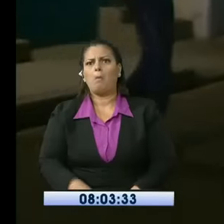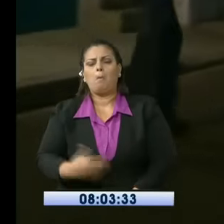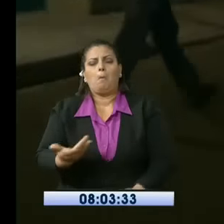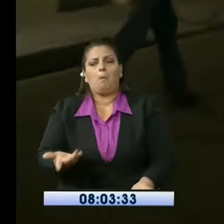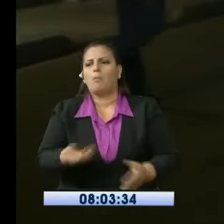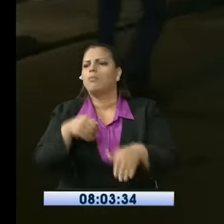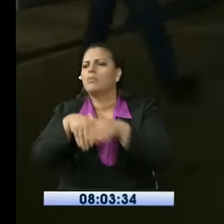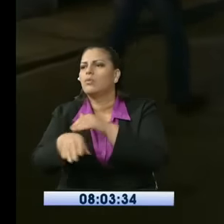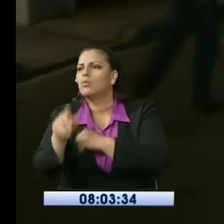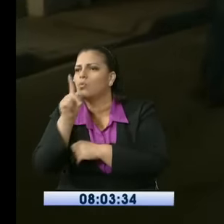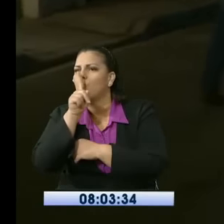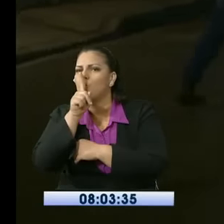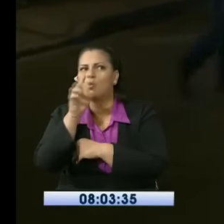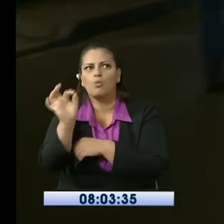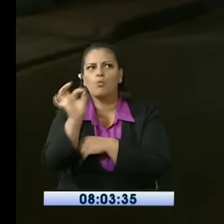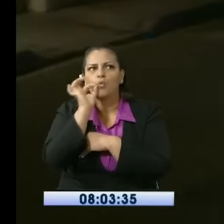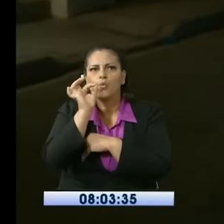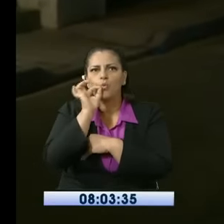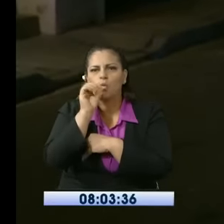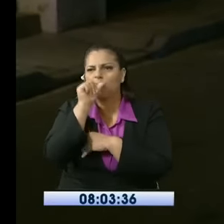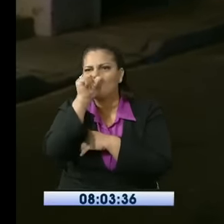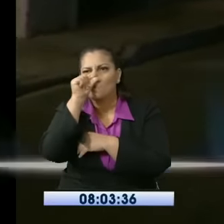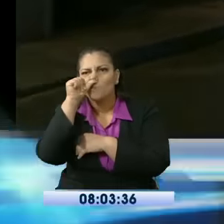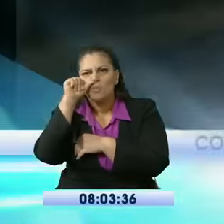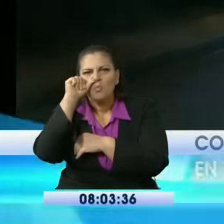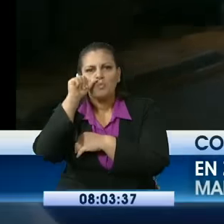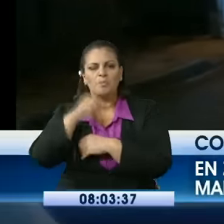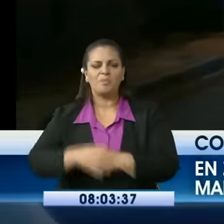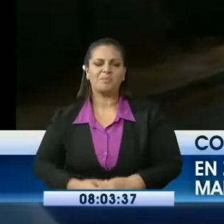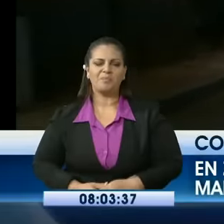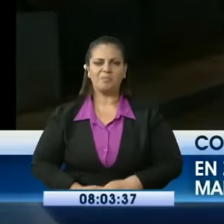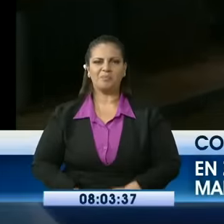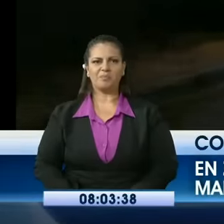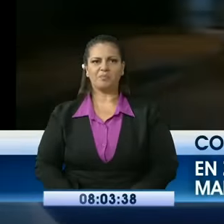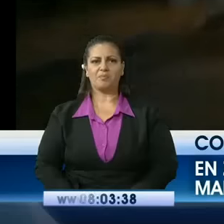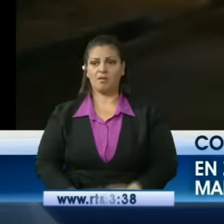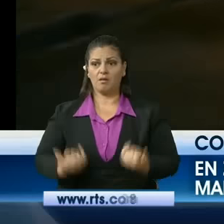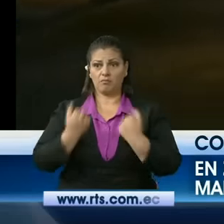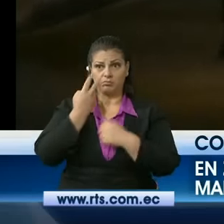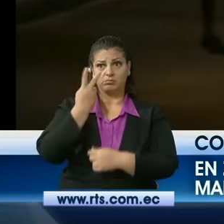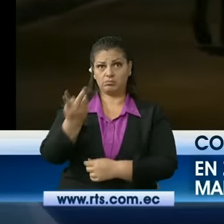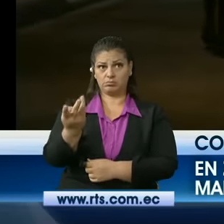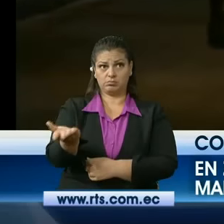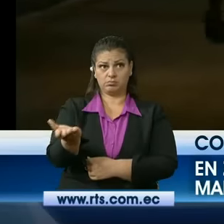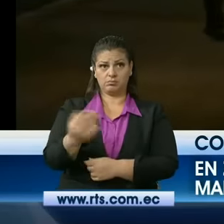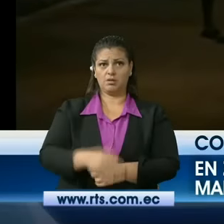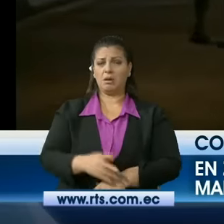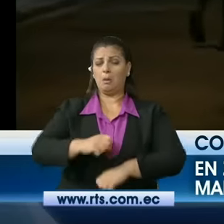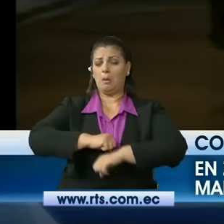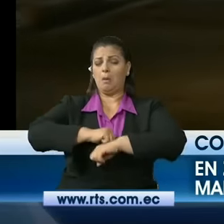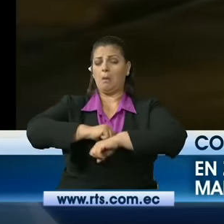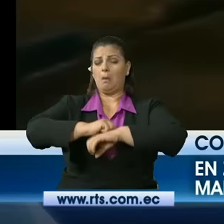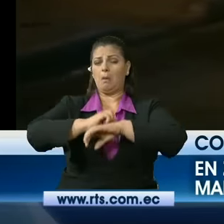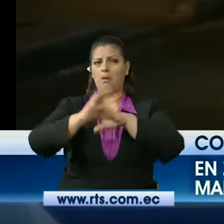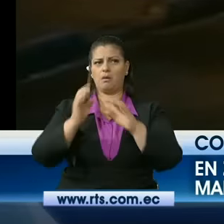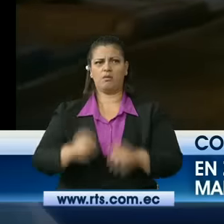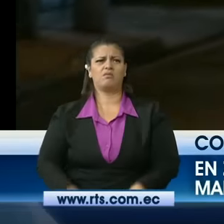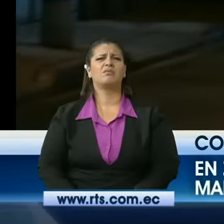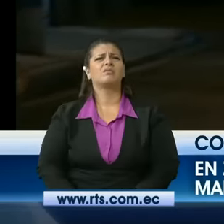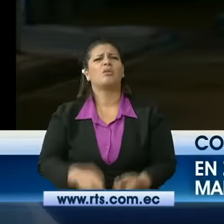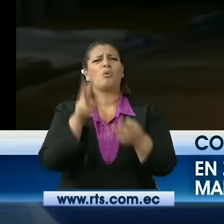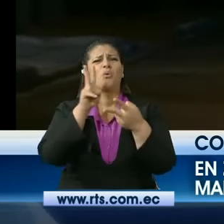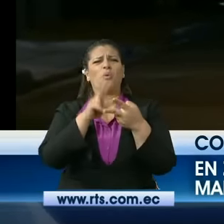Entonces, todos ellos se meten ahí y son los que están ahí consumiendo. Incluso ahorita están ahí, se amanecen ahí. 6, 7 personas se ponen ahí, se